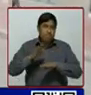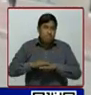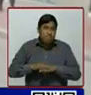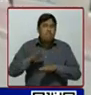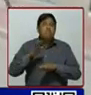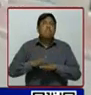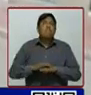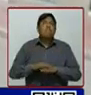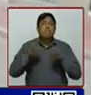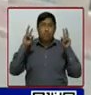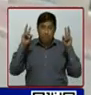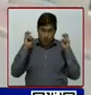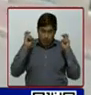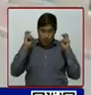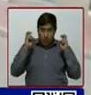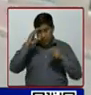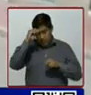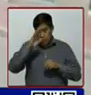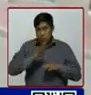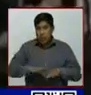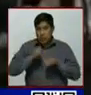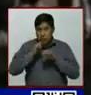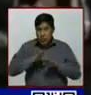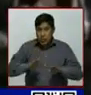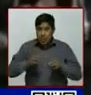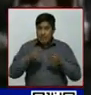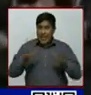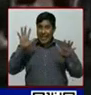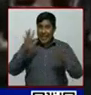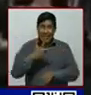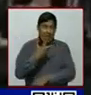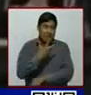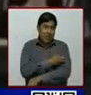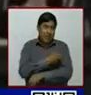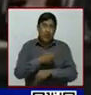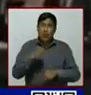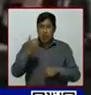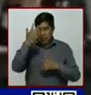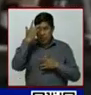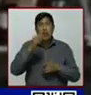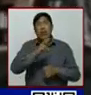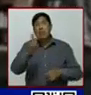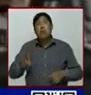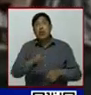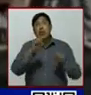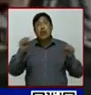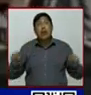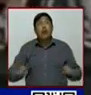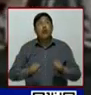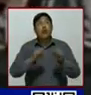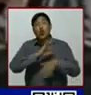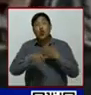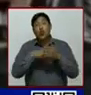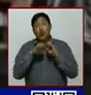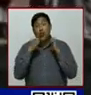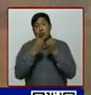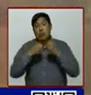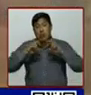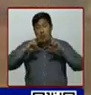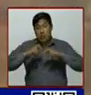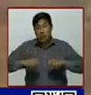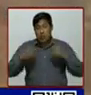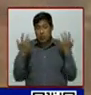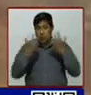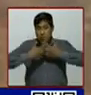prevenir, sobre todo para que los niños ya estén vacunados ante esta enfermedad. Este día viernes y este día sábado, todo el equipo de investigación,